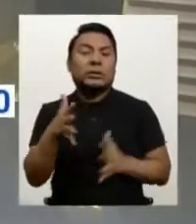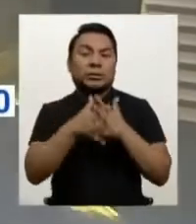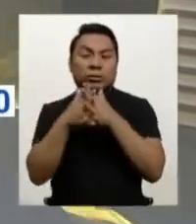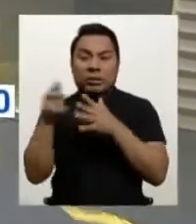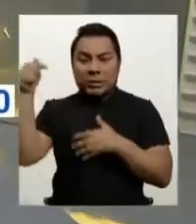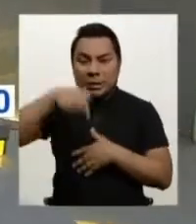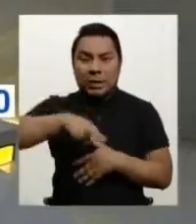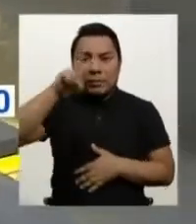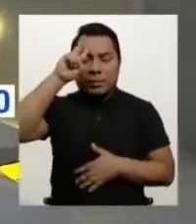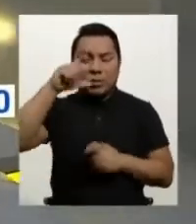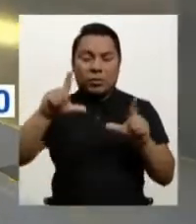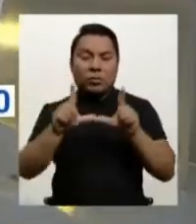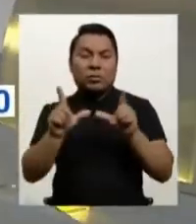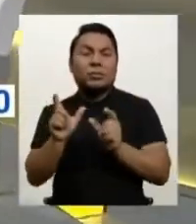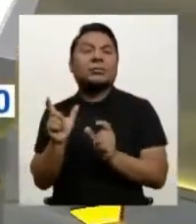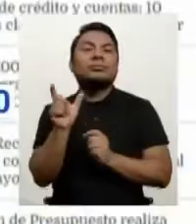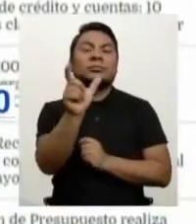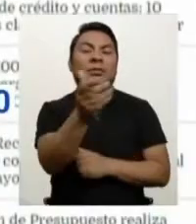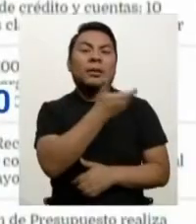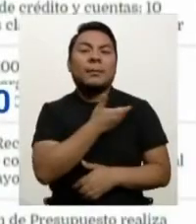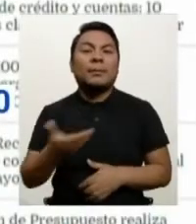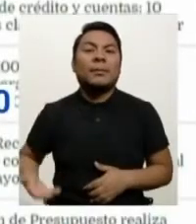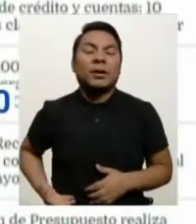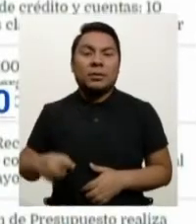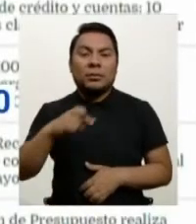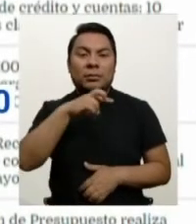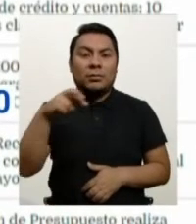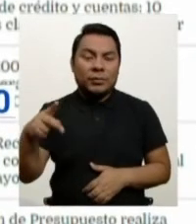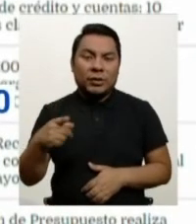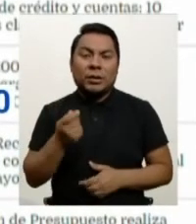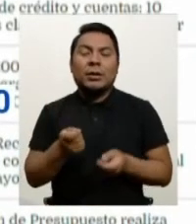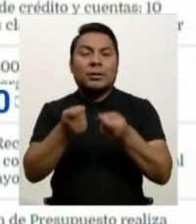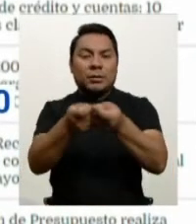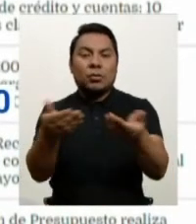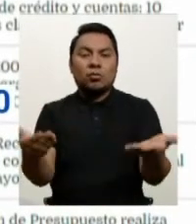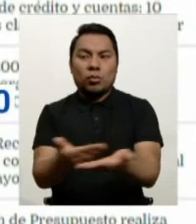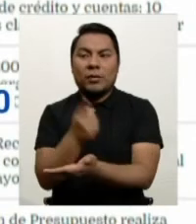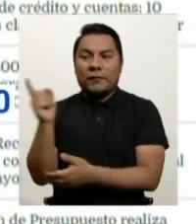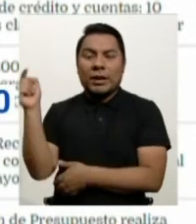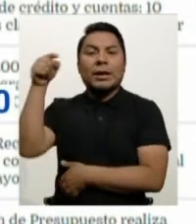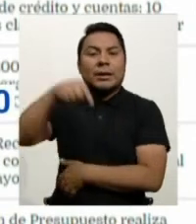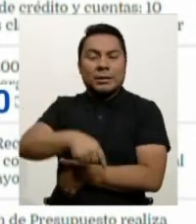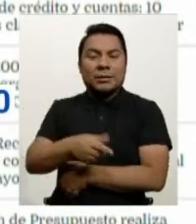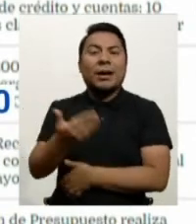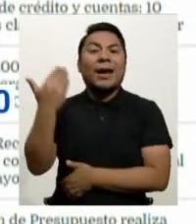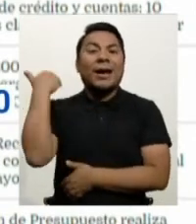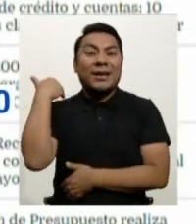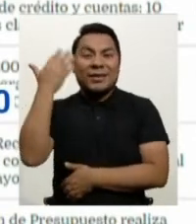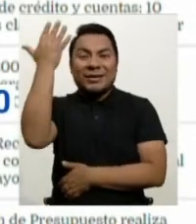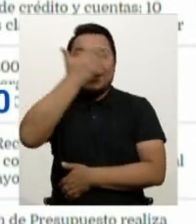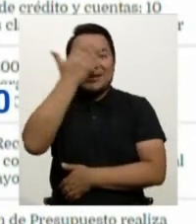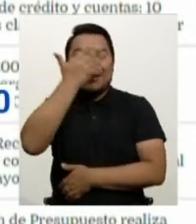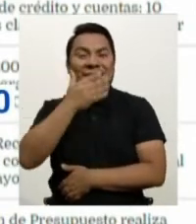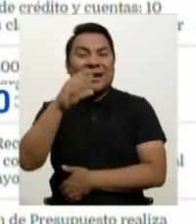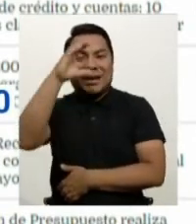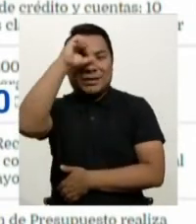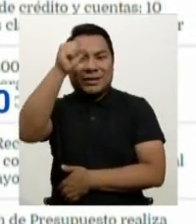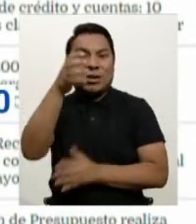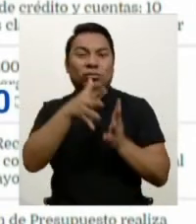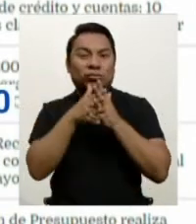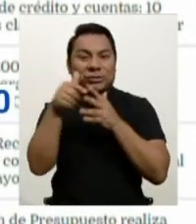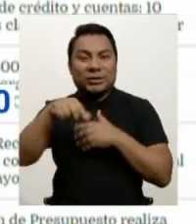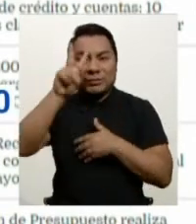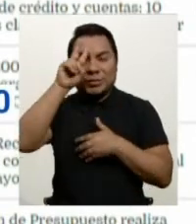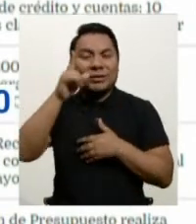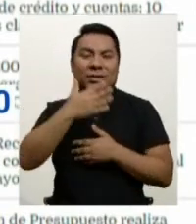presentó sus credenciales hoy ante el presidente, entregó sus cartas credenciales al presidente Pedro Pablo Kuczynski, el nuevo embajador de Estados Unidos en el